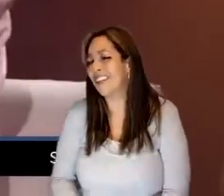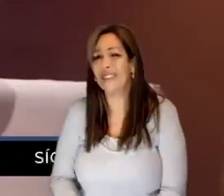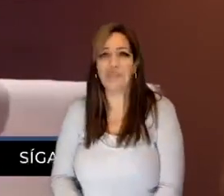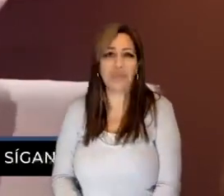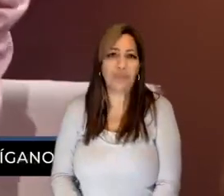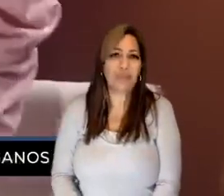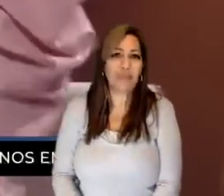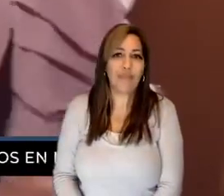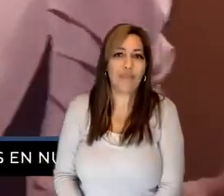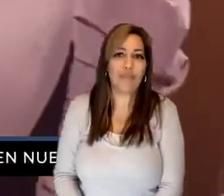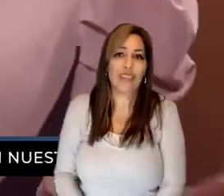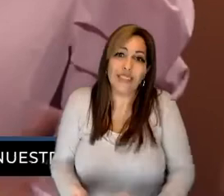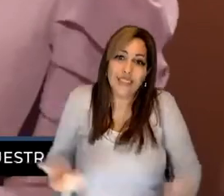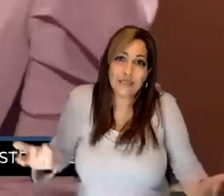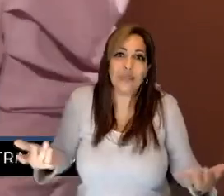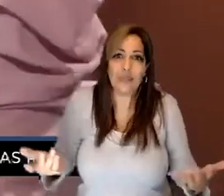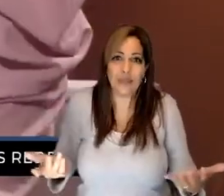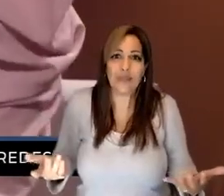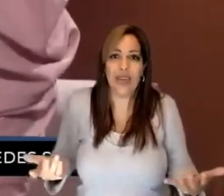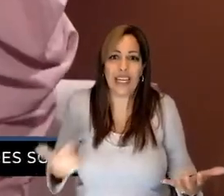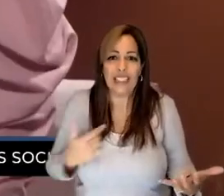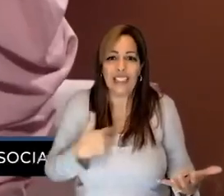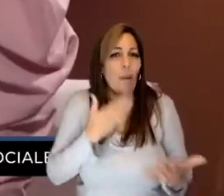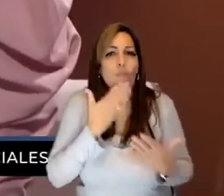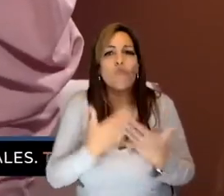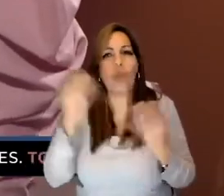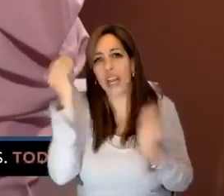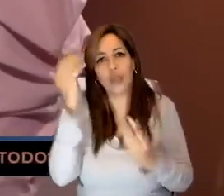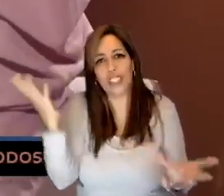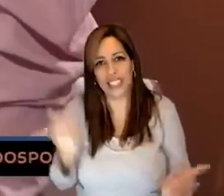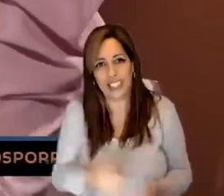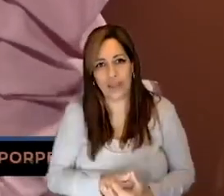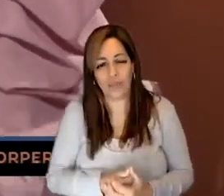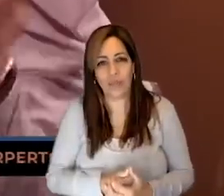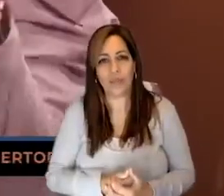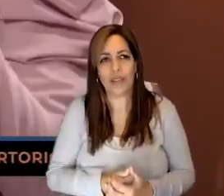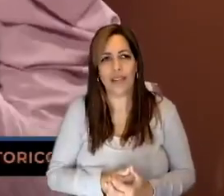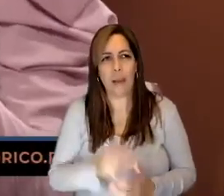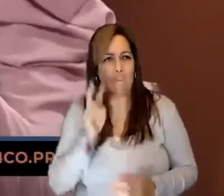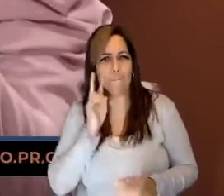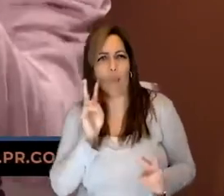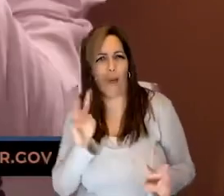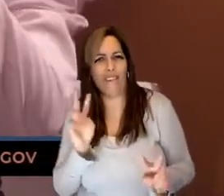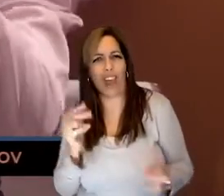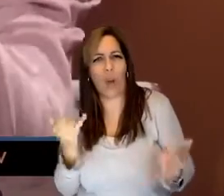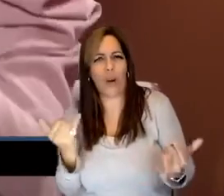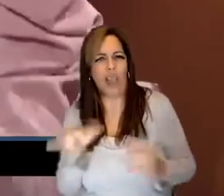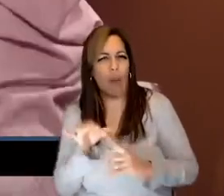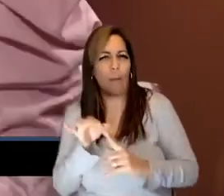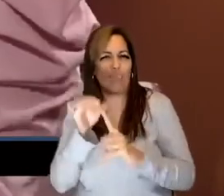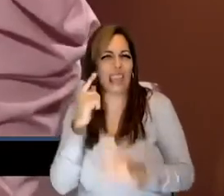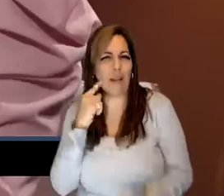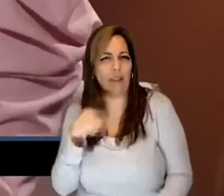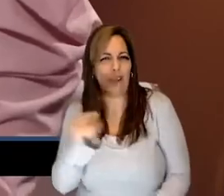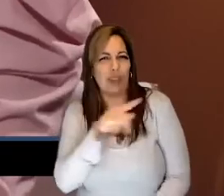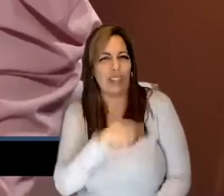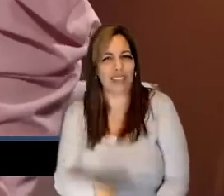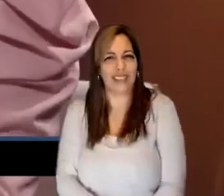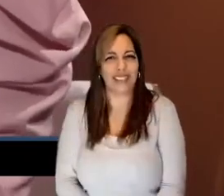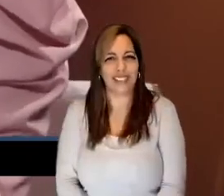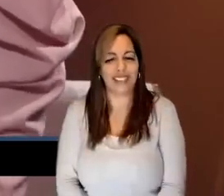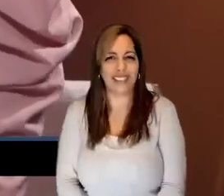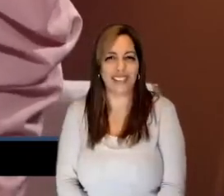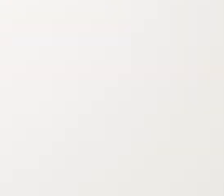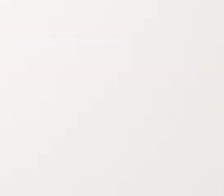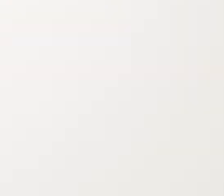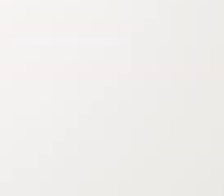noche. Y como siempre, aquí pues le estamos dando las buenas noticias, así que vamos a ver algo bien especial que tenemos para todos ustedes.